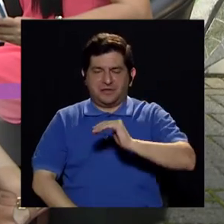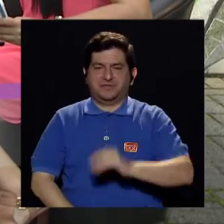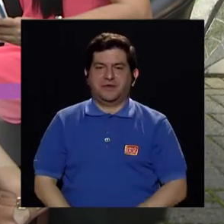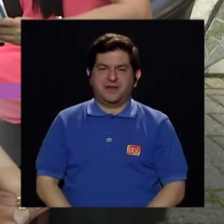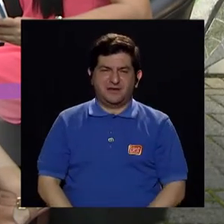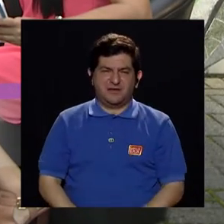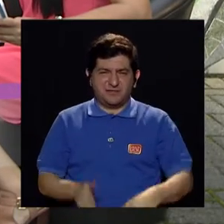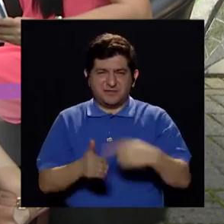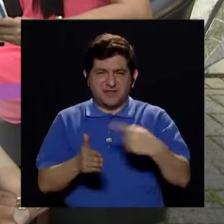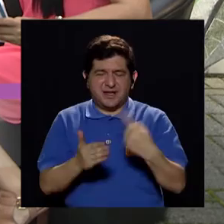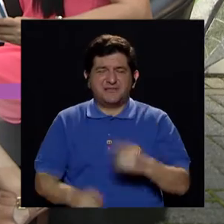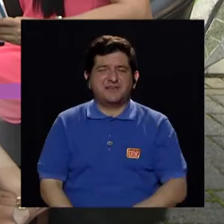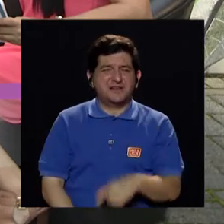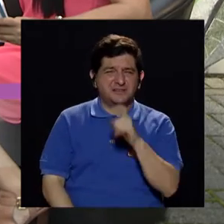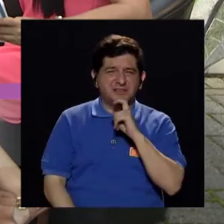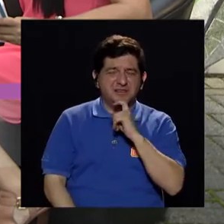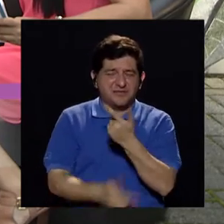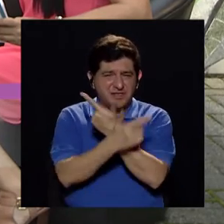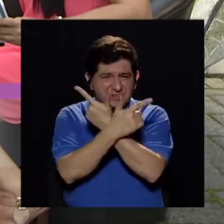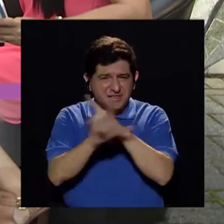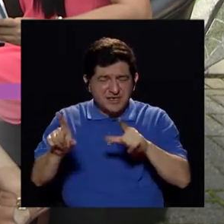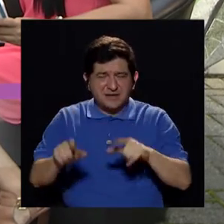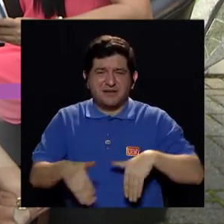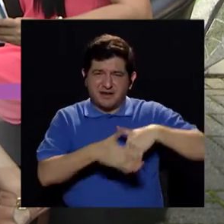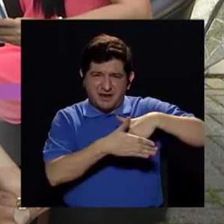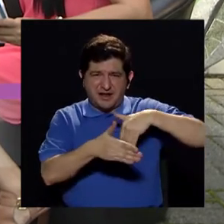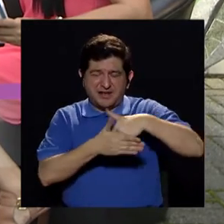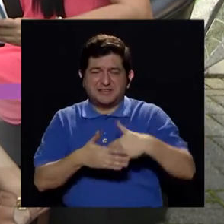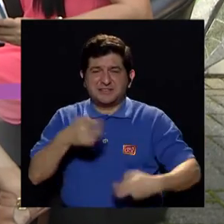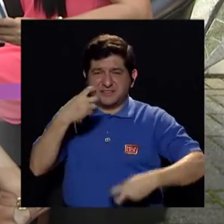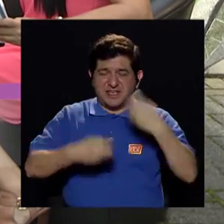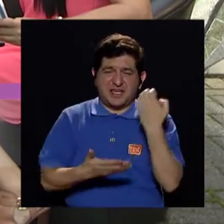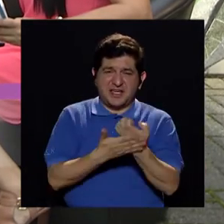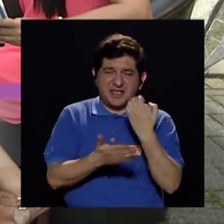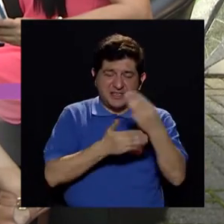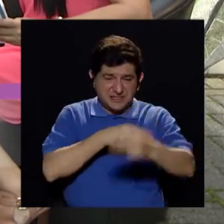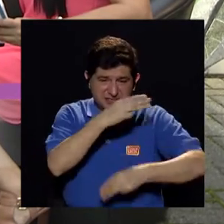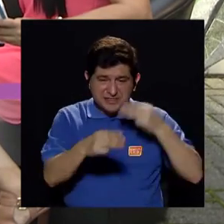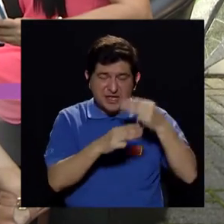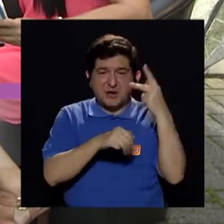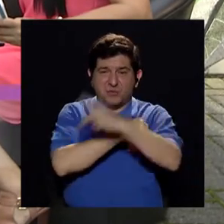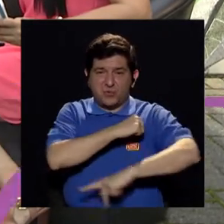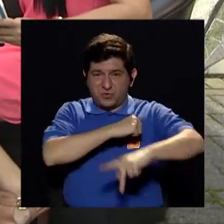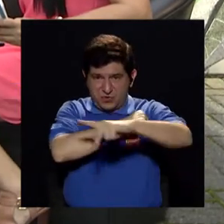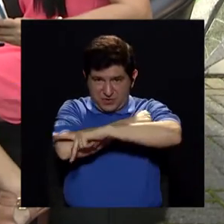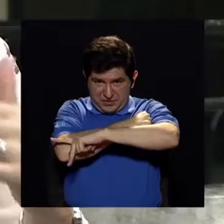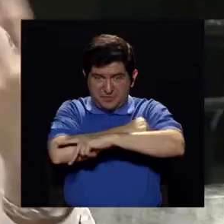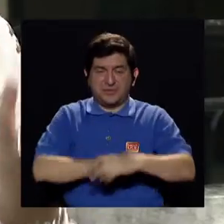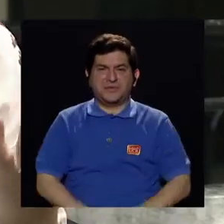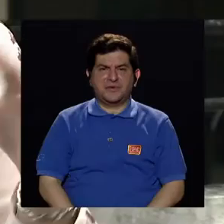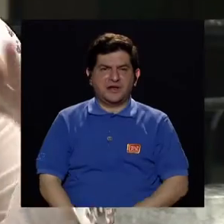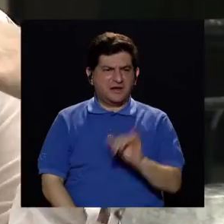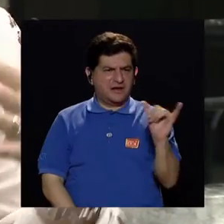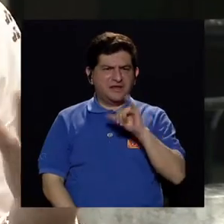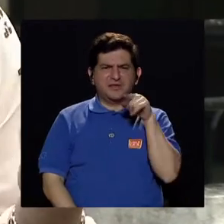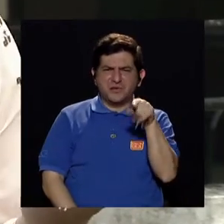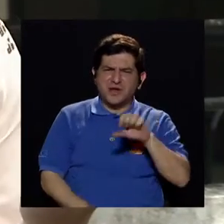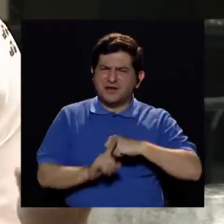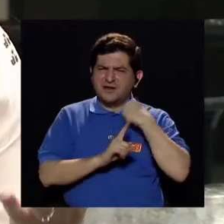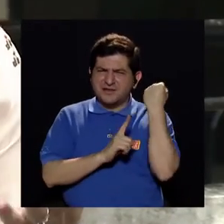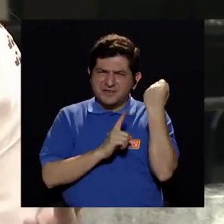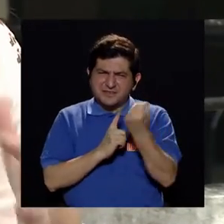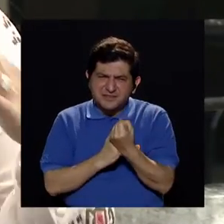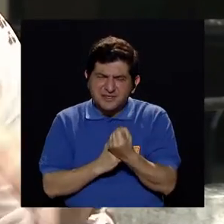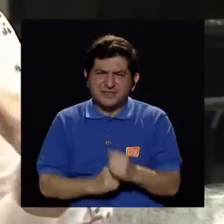esas ataduras, como usted mencionaba, las crisis económicas que están en el mundo y en nuestro país, que no es exento, también eso nos